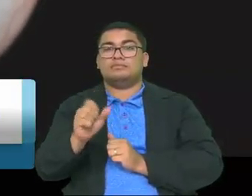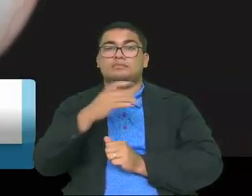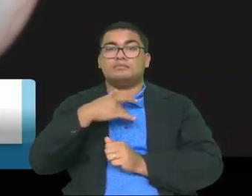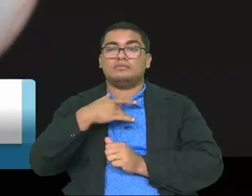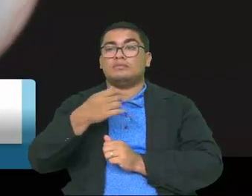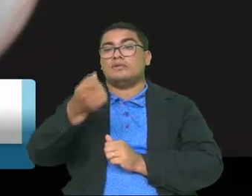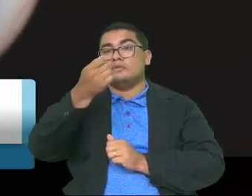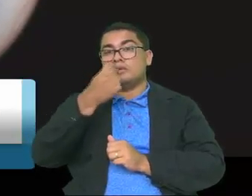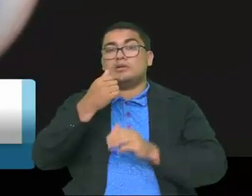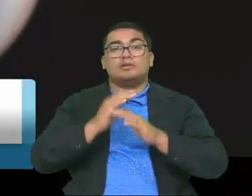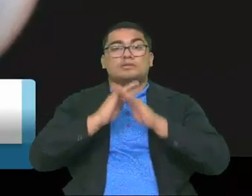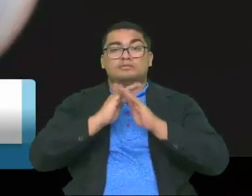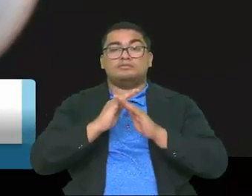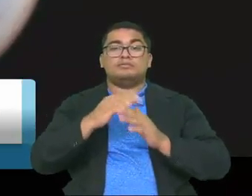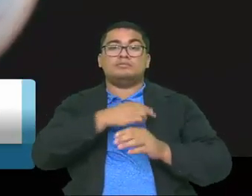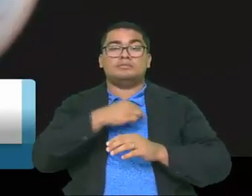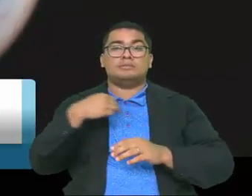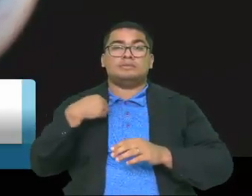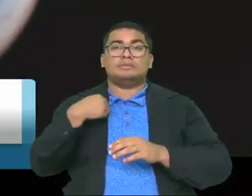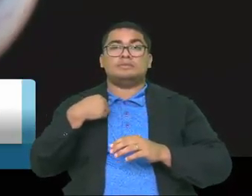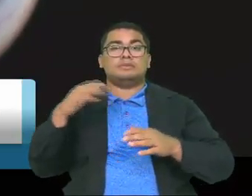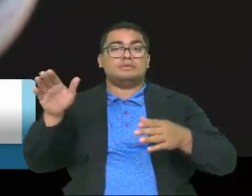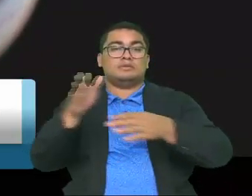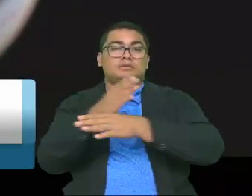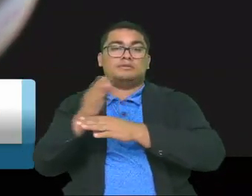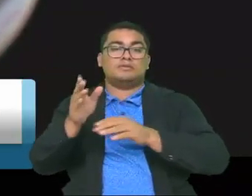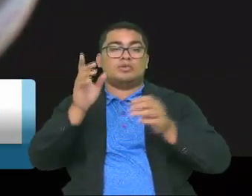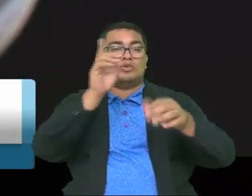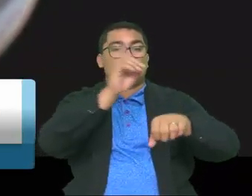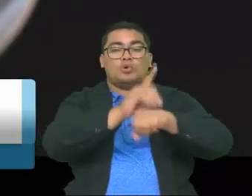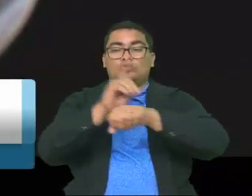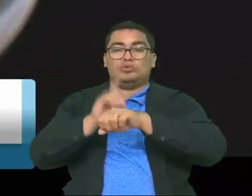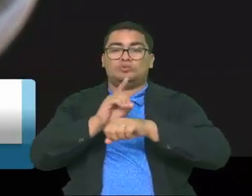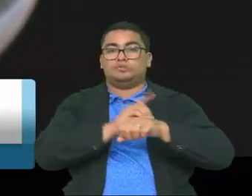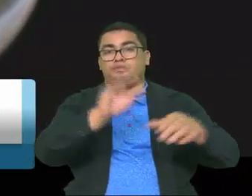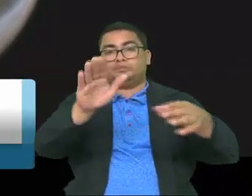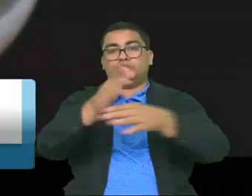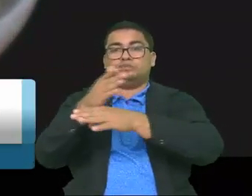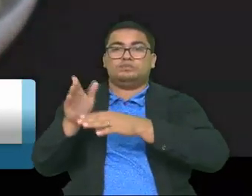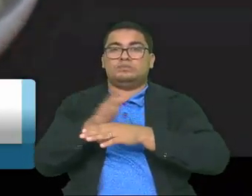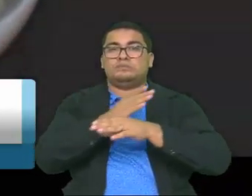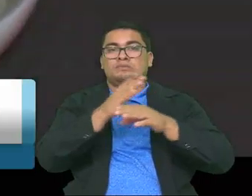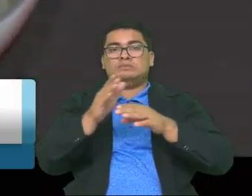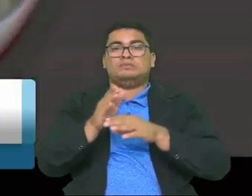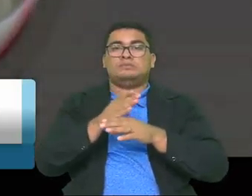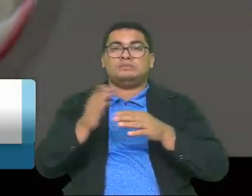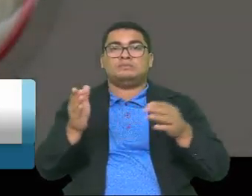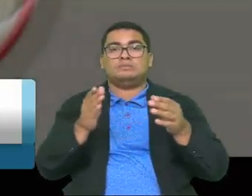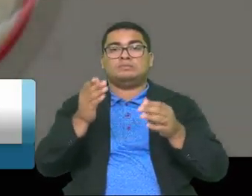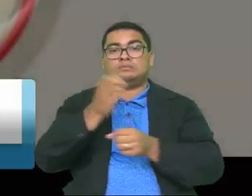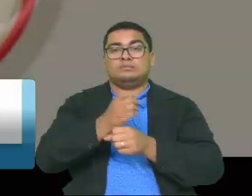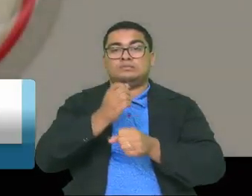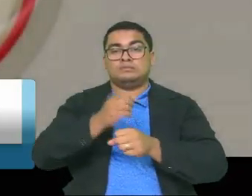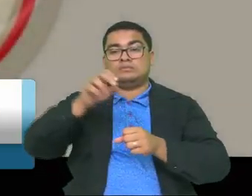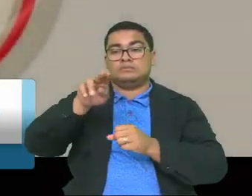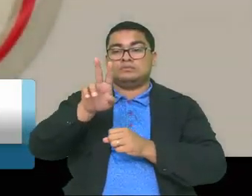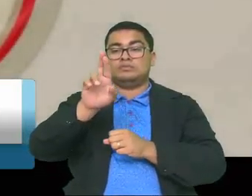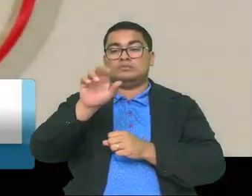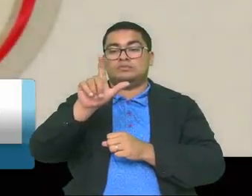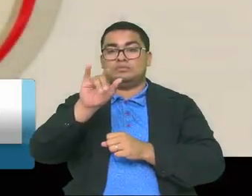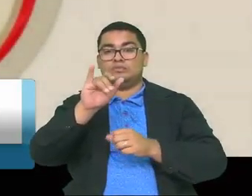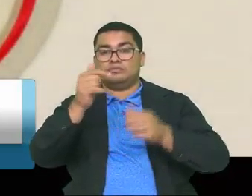porque aquí hay que tratar meramente la causa de lo que está provocando el proceso inflamatorio a nivel de nervio óptico. Si la causa del proceso inflamatorio es